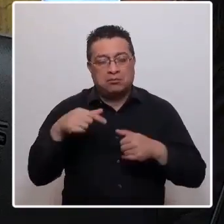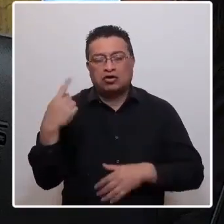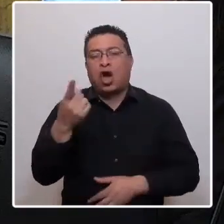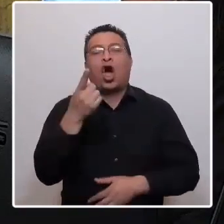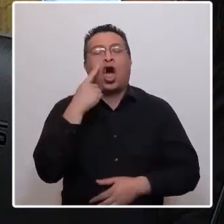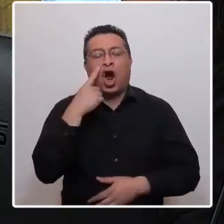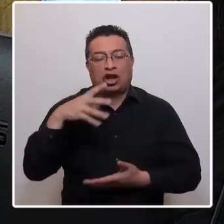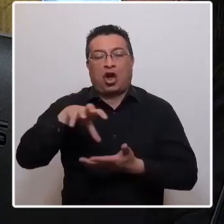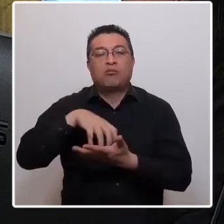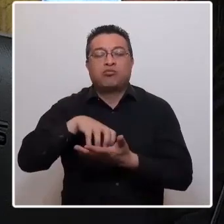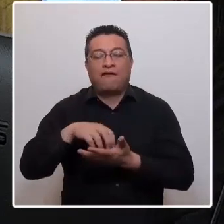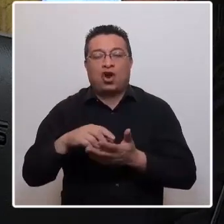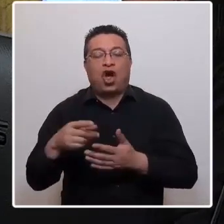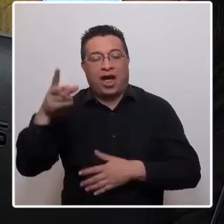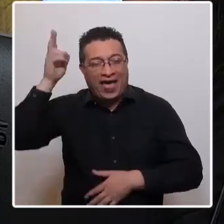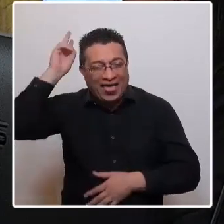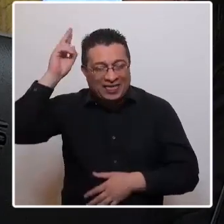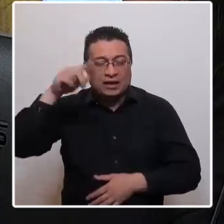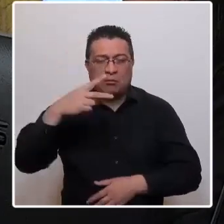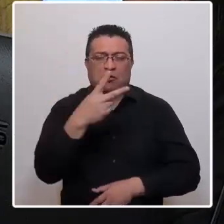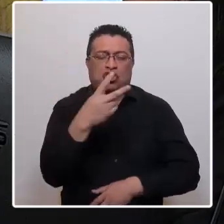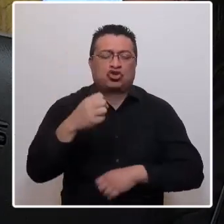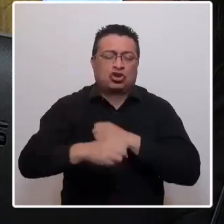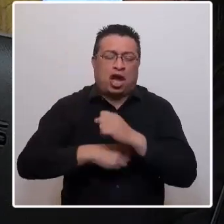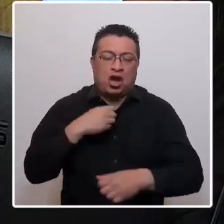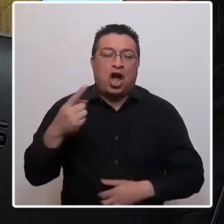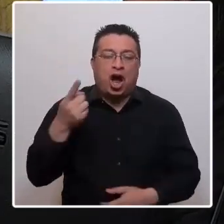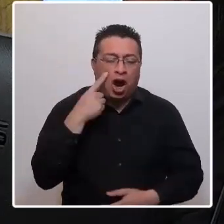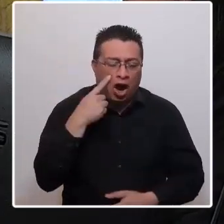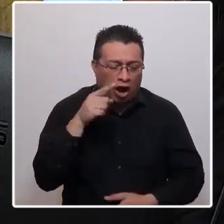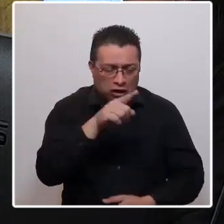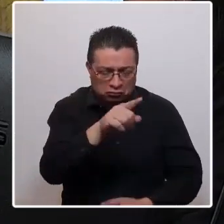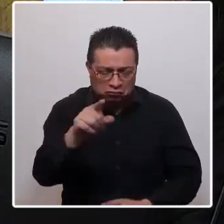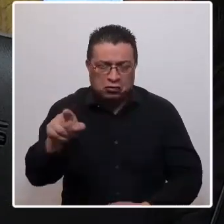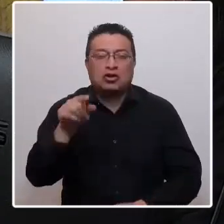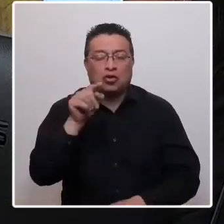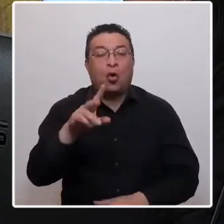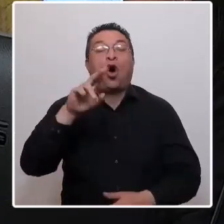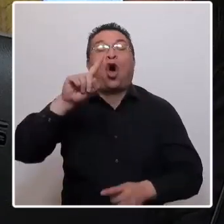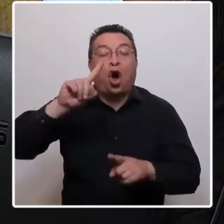indígenas desde hace más de 200 años, en donde una vez